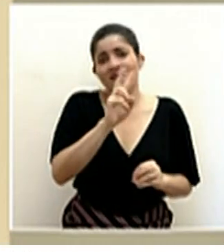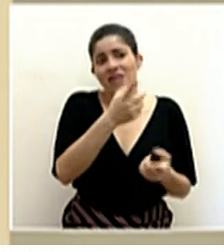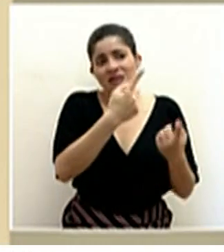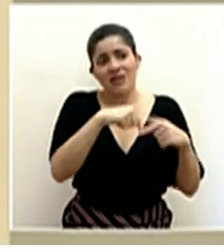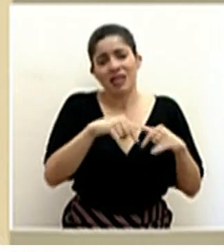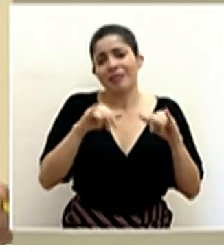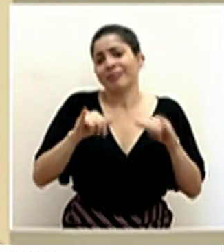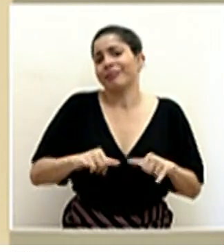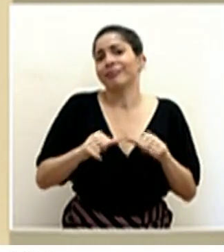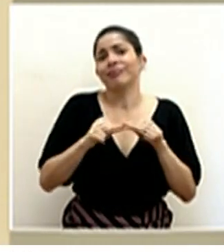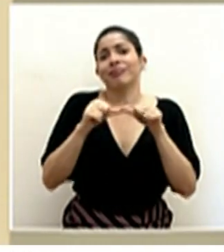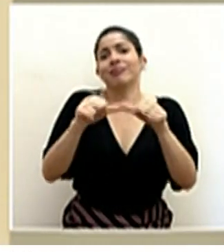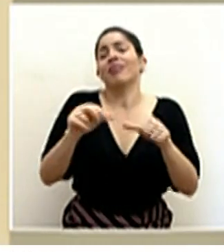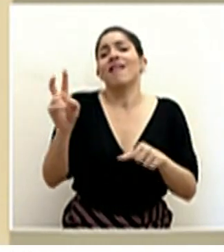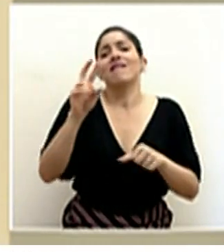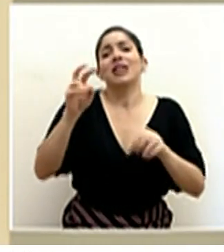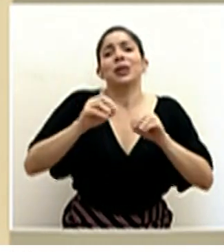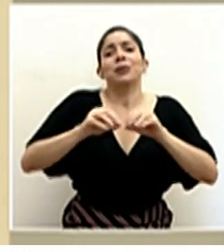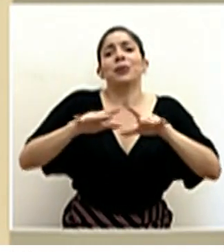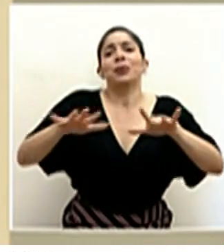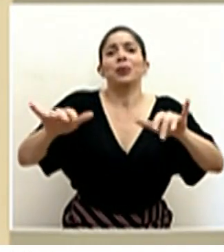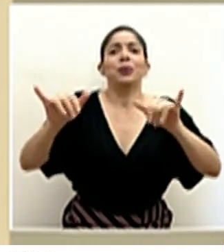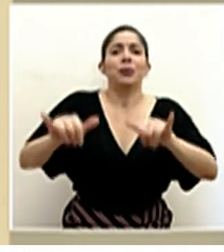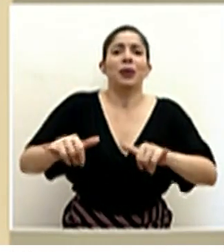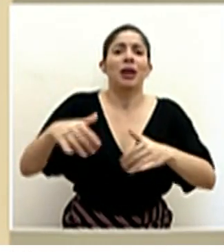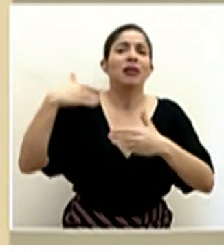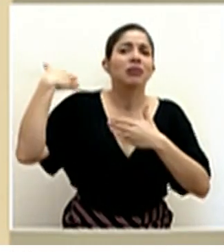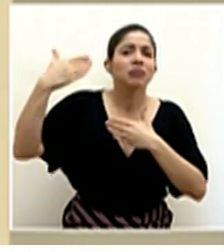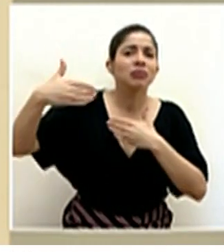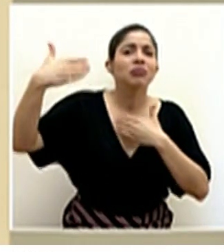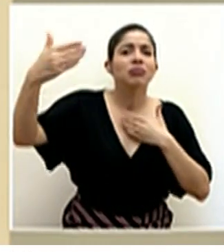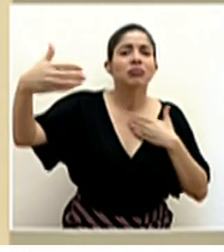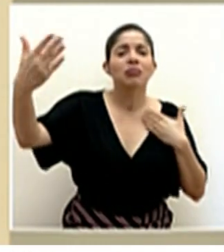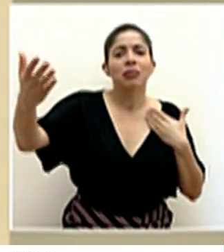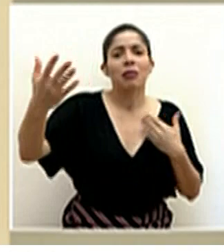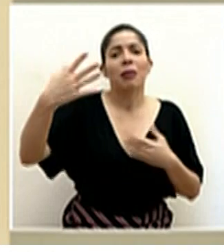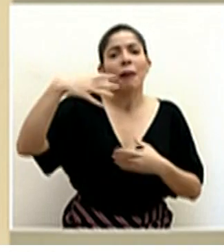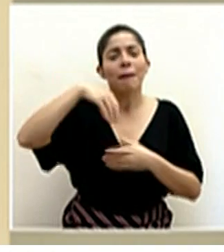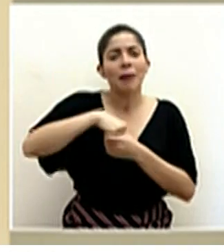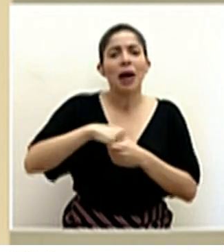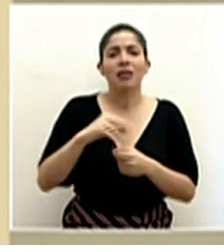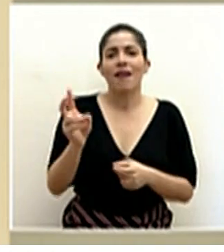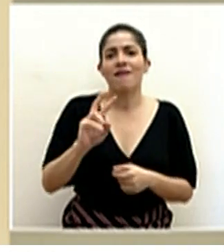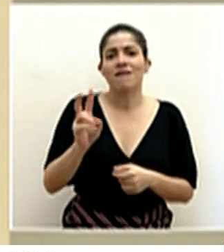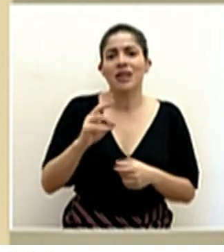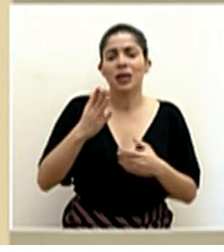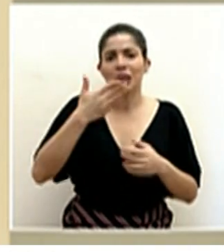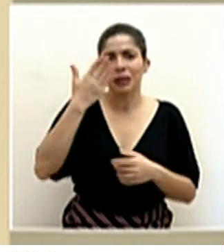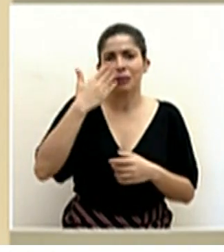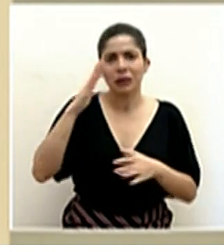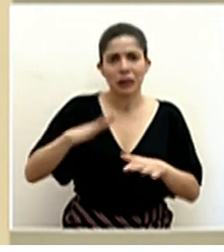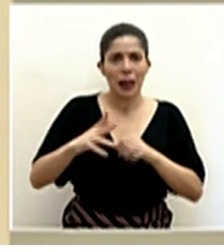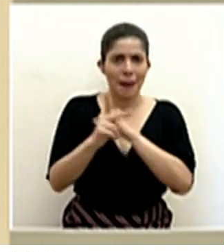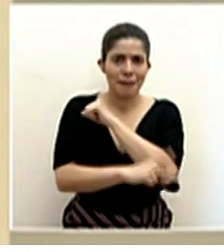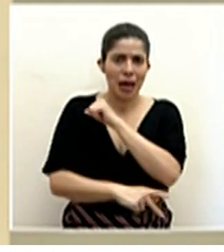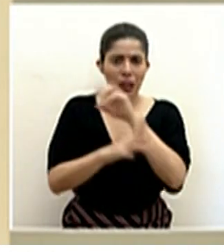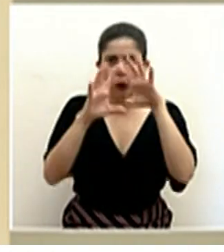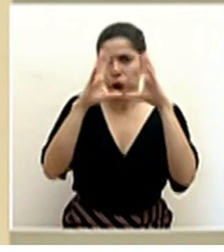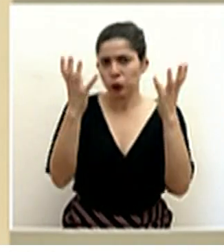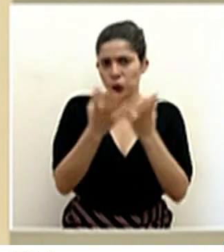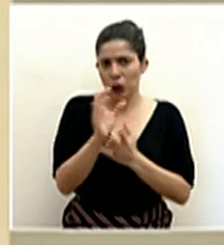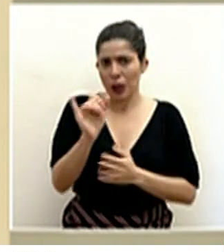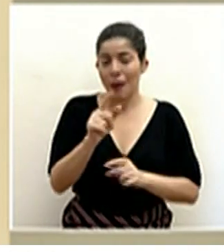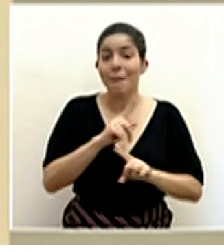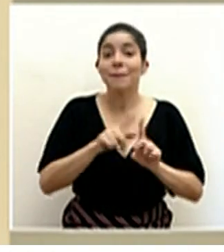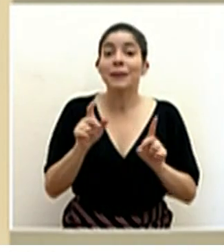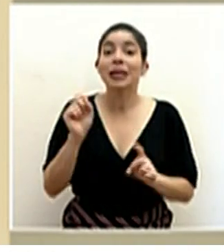va a quedar y que va a ser posiblemente ya un virus estacional, que se va a convertir en parte del panorama viral de virus respiratorios en nuestro país y en todo el mundo.